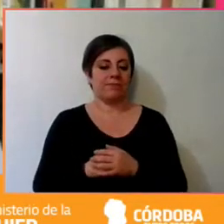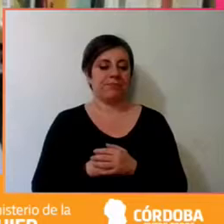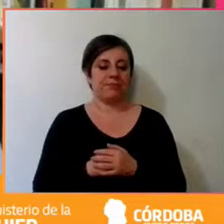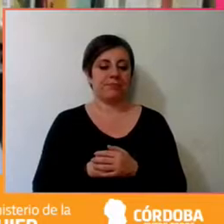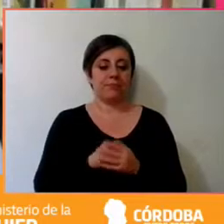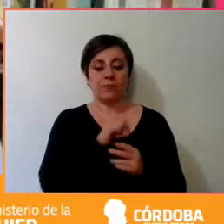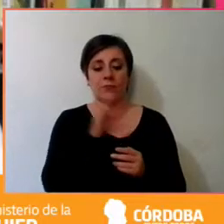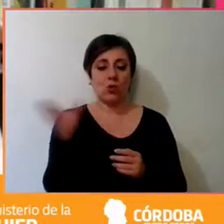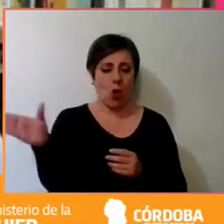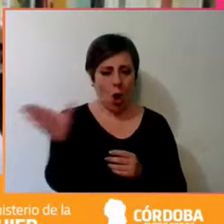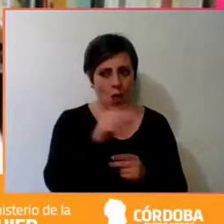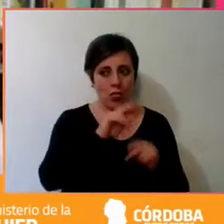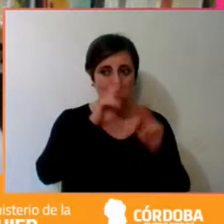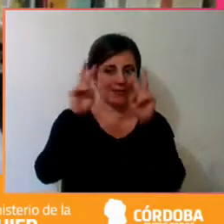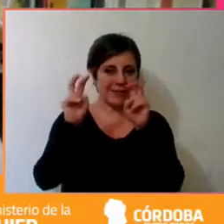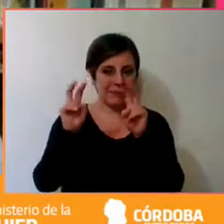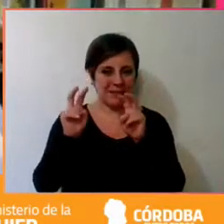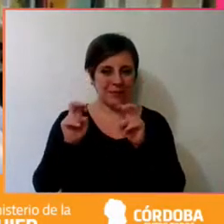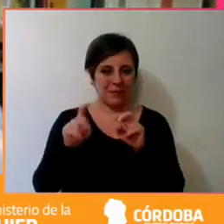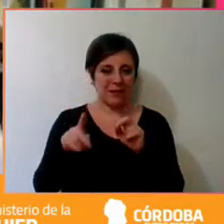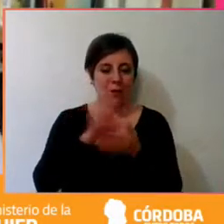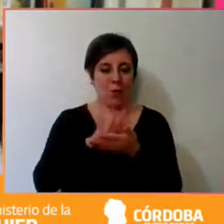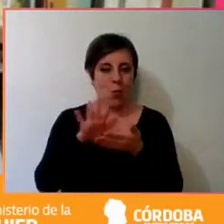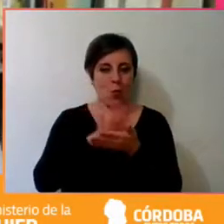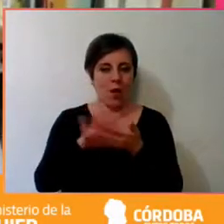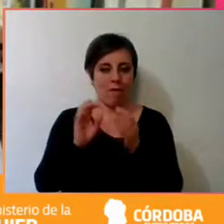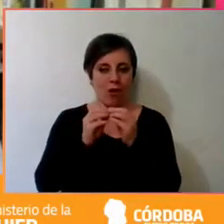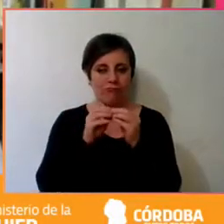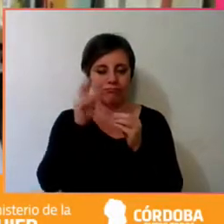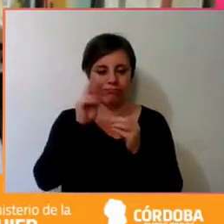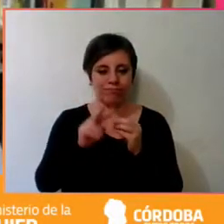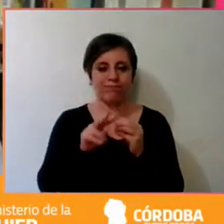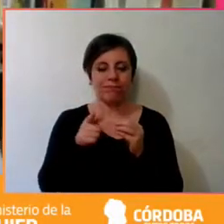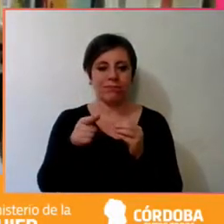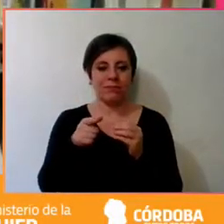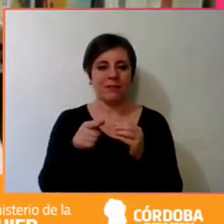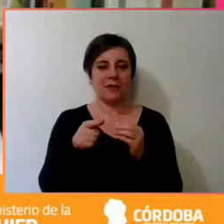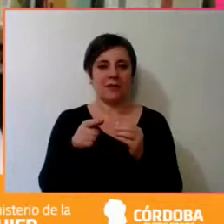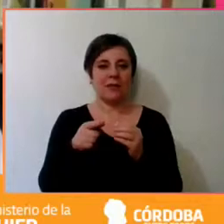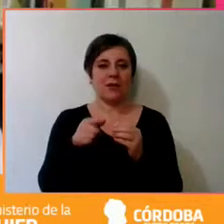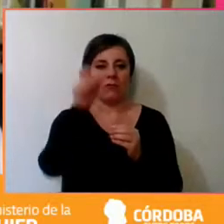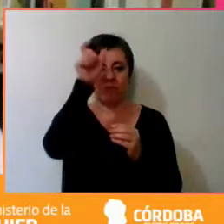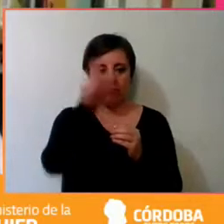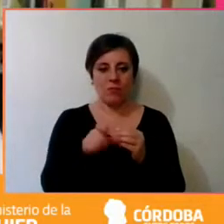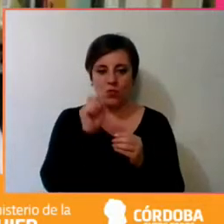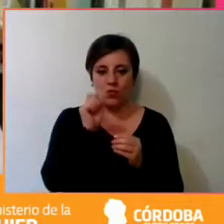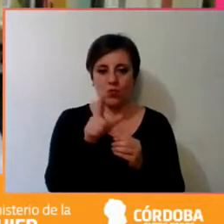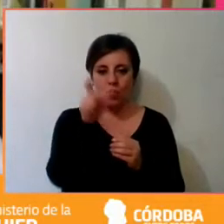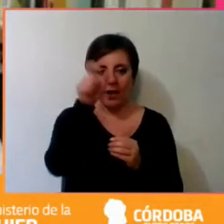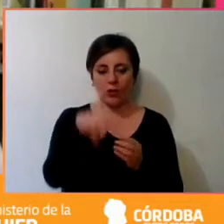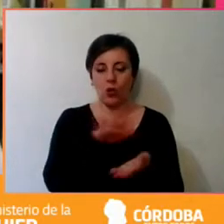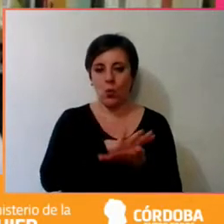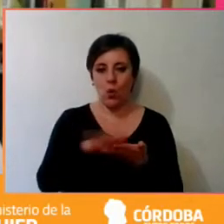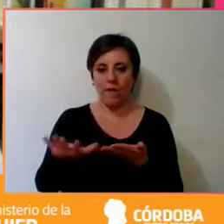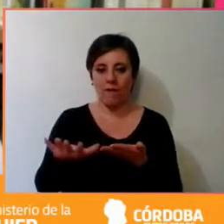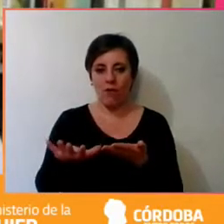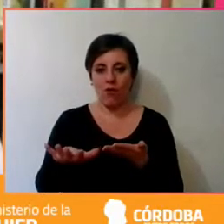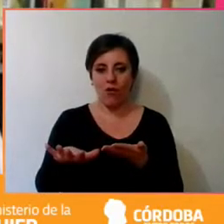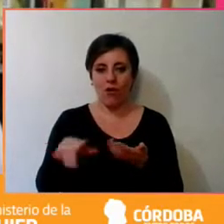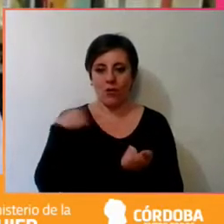tema, que en esa nueva agenda que decía que tiene que ver con este sujeto nuevo en